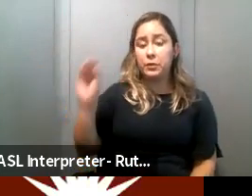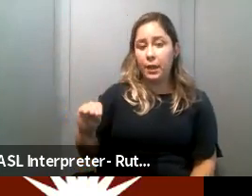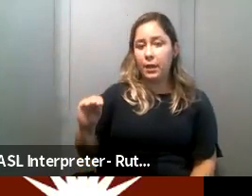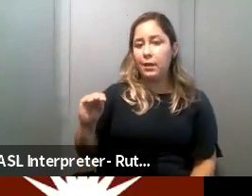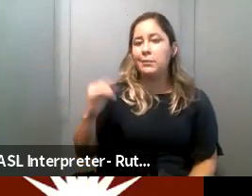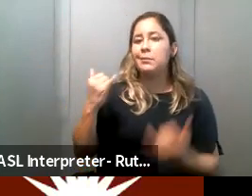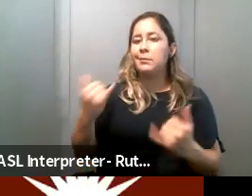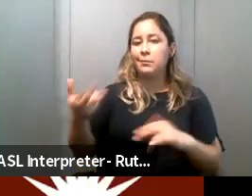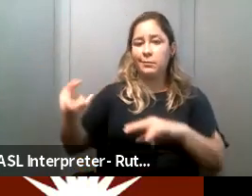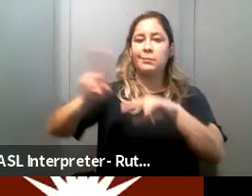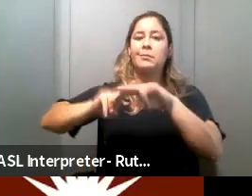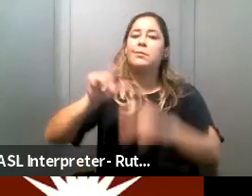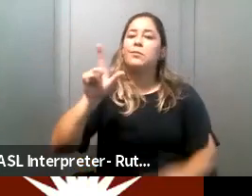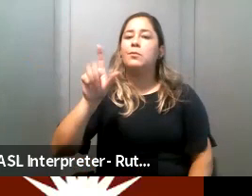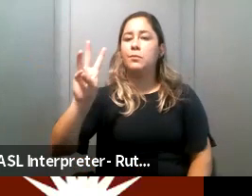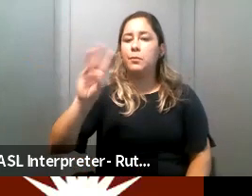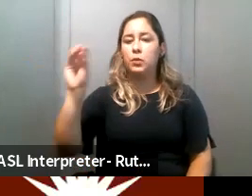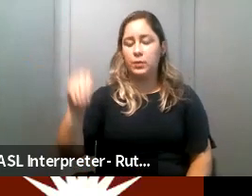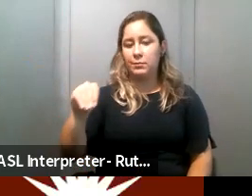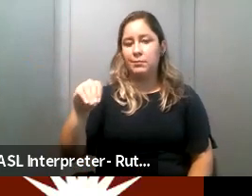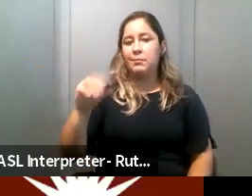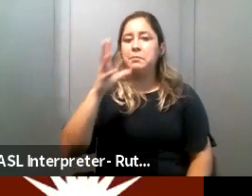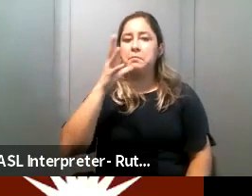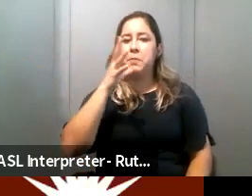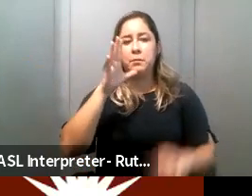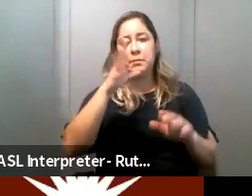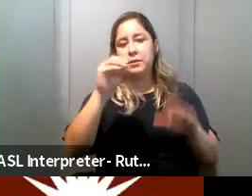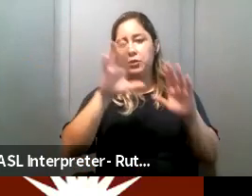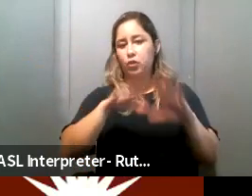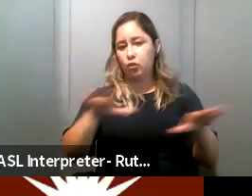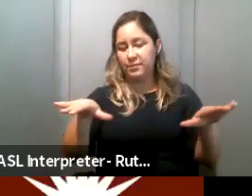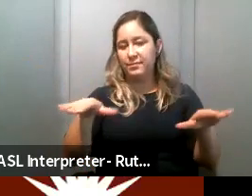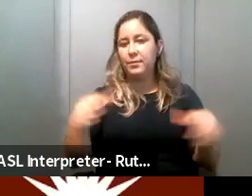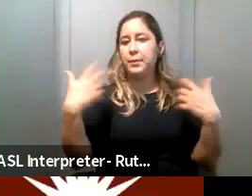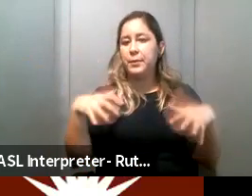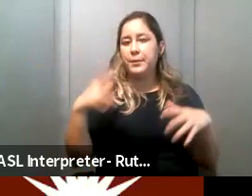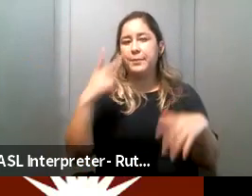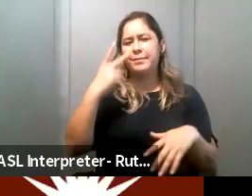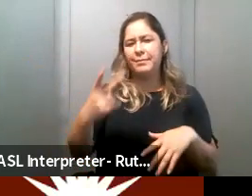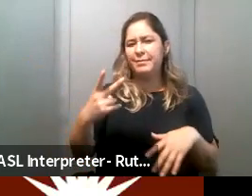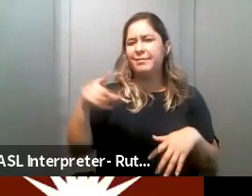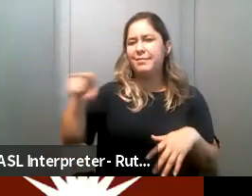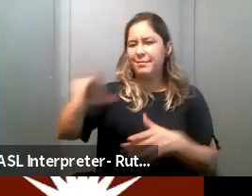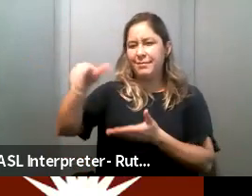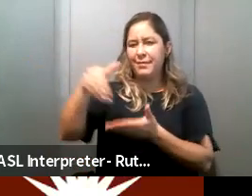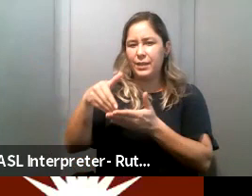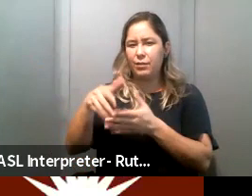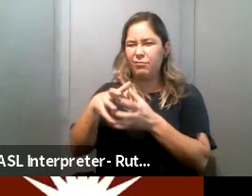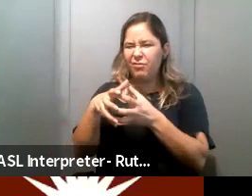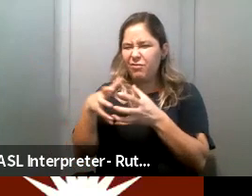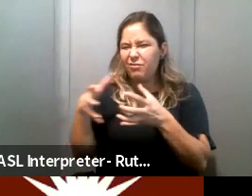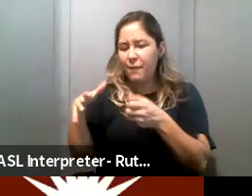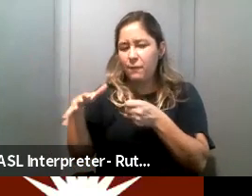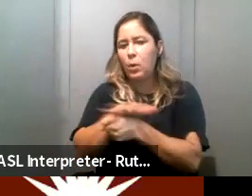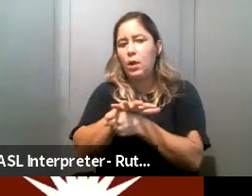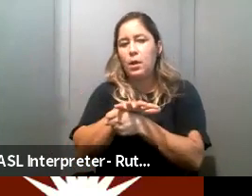esto te da otra idea de cuán conglomerado pueden estar estos centros. Y